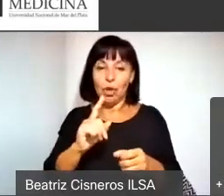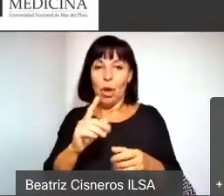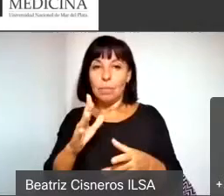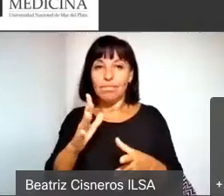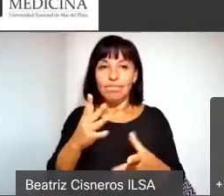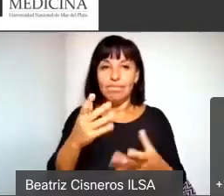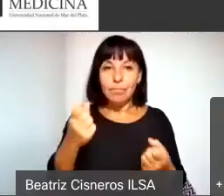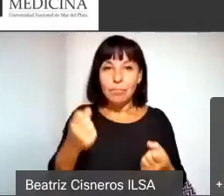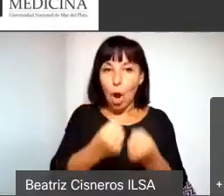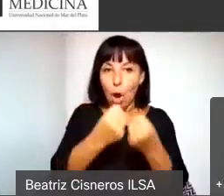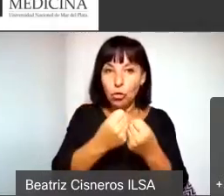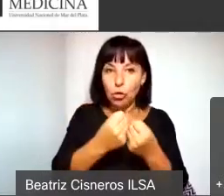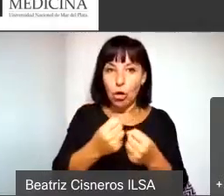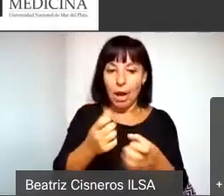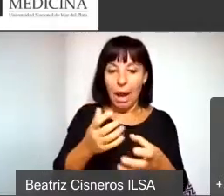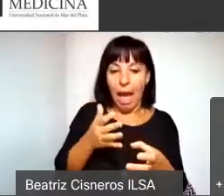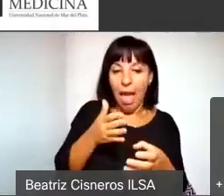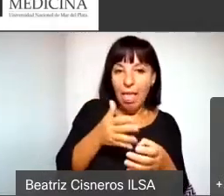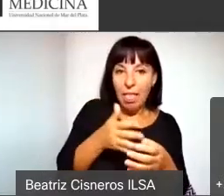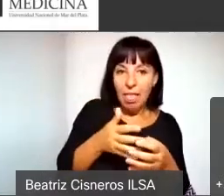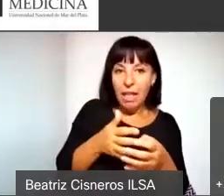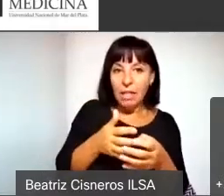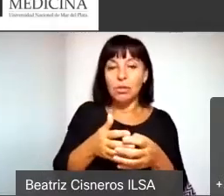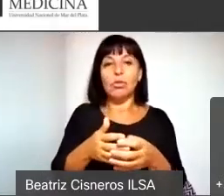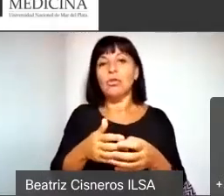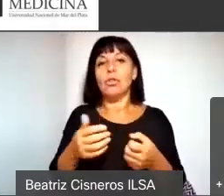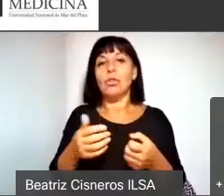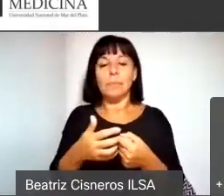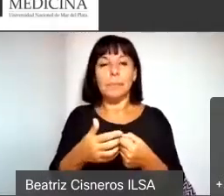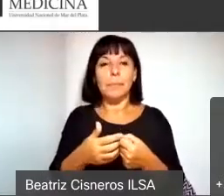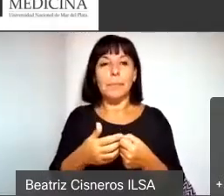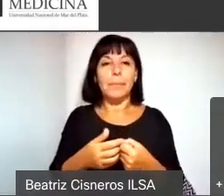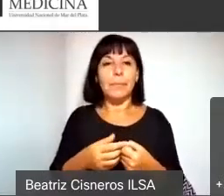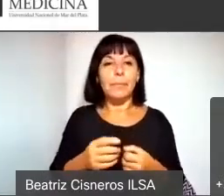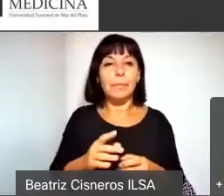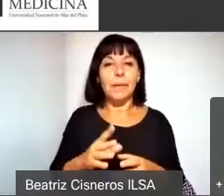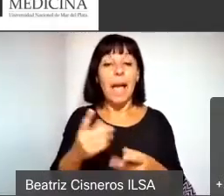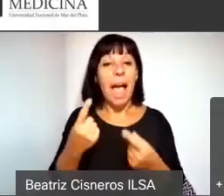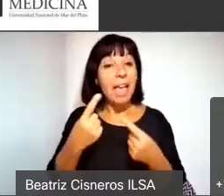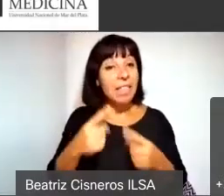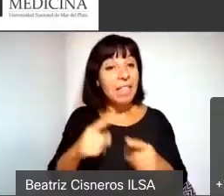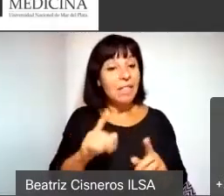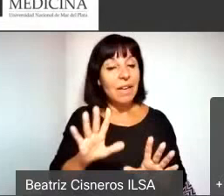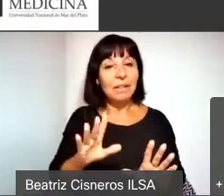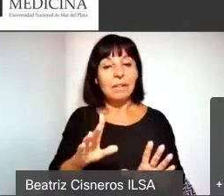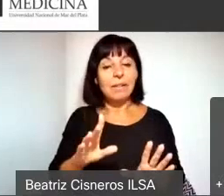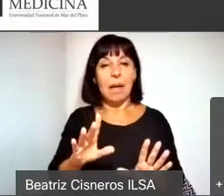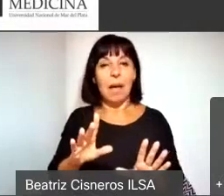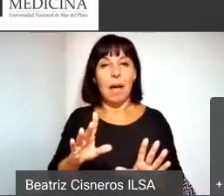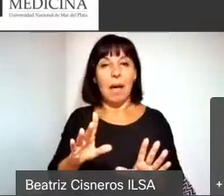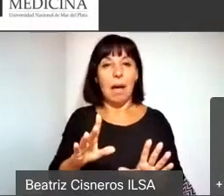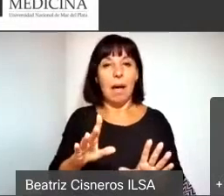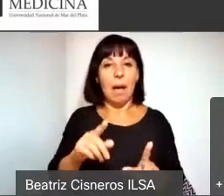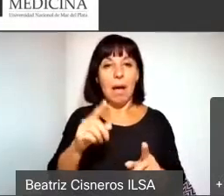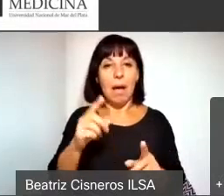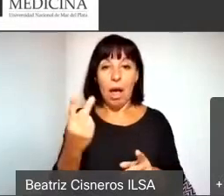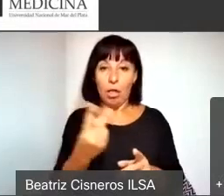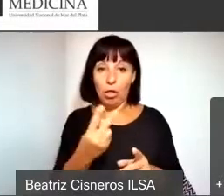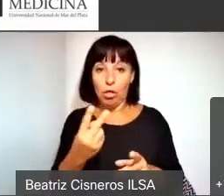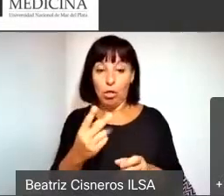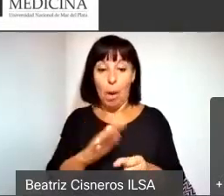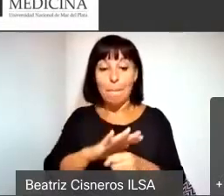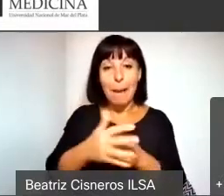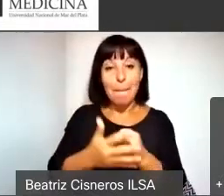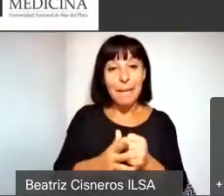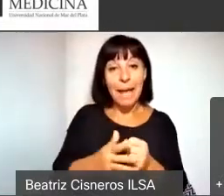el interior de la organela, hacia una región más profunda. Esa es una de las diferencias que presentan estas dos membranas. La